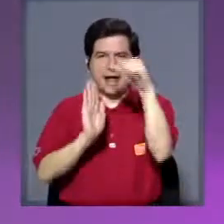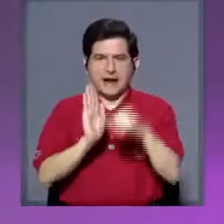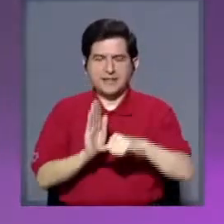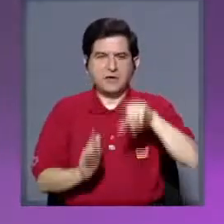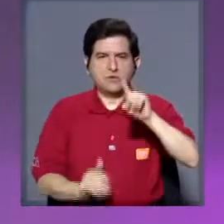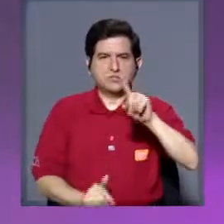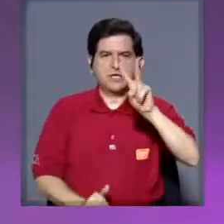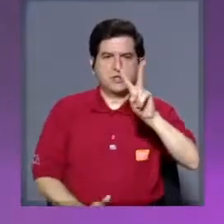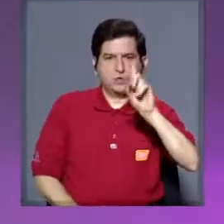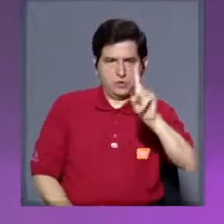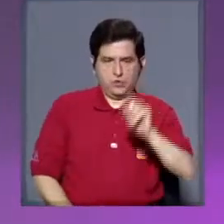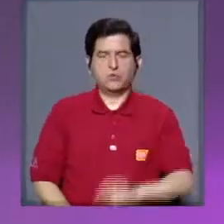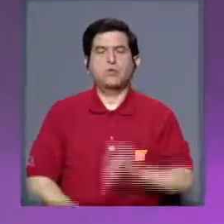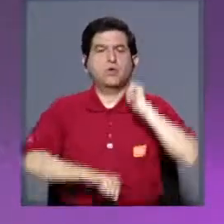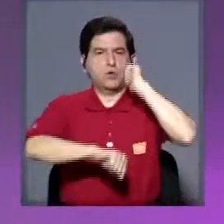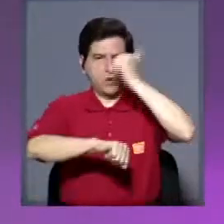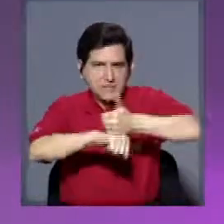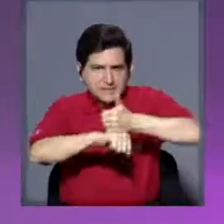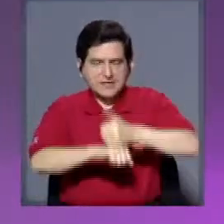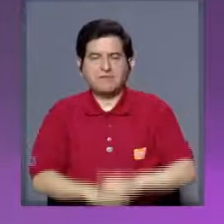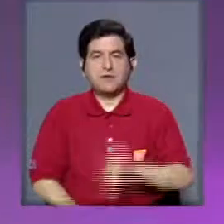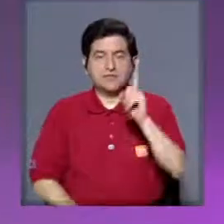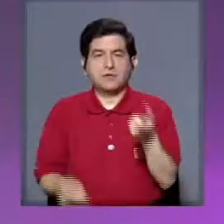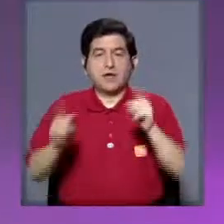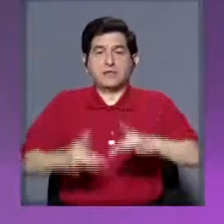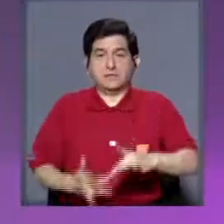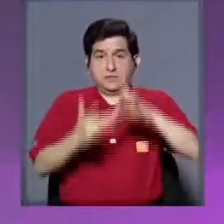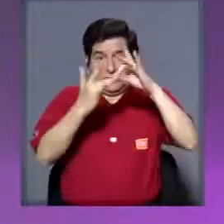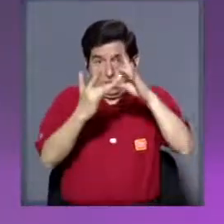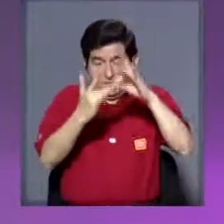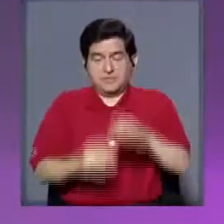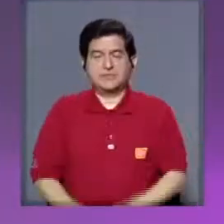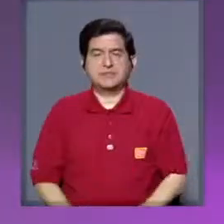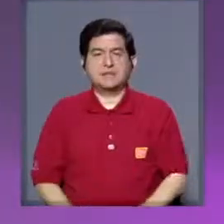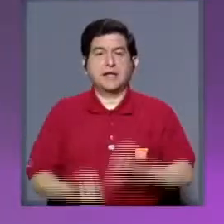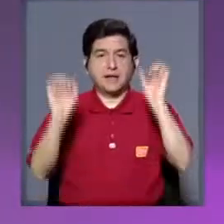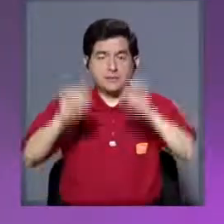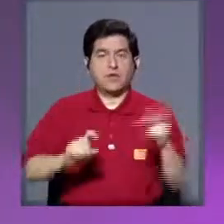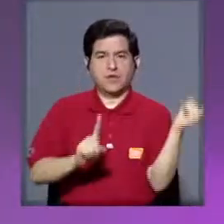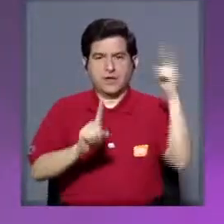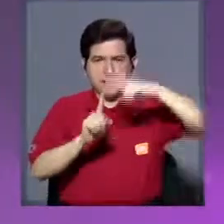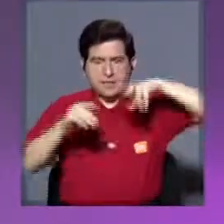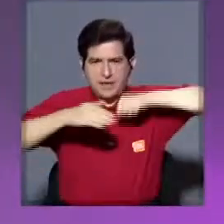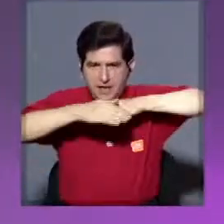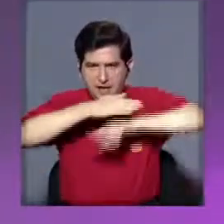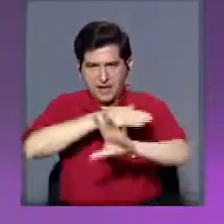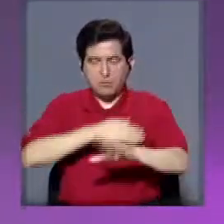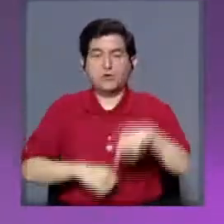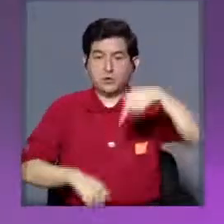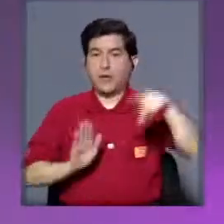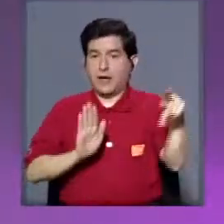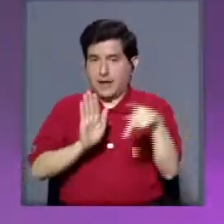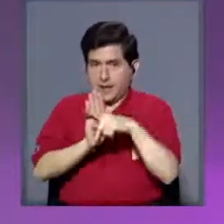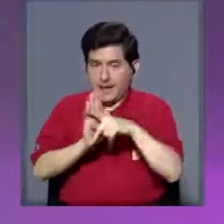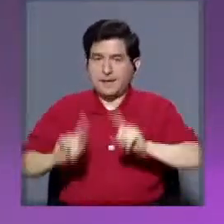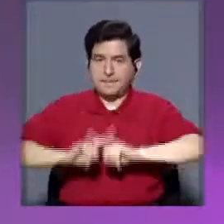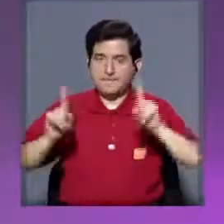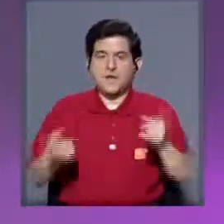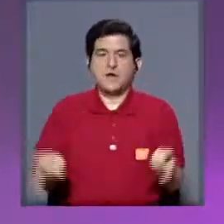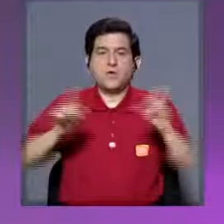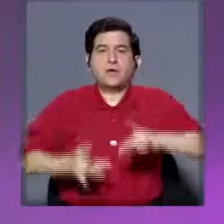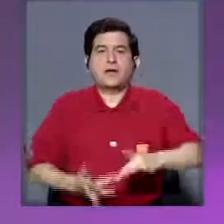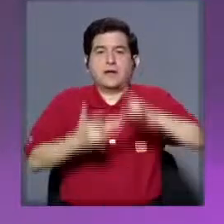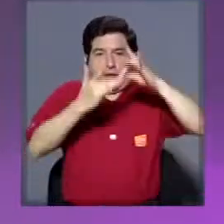121 establece una excepción para el aborto que en costa rica es prohibido pero hay una excepción